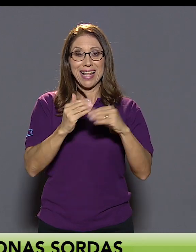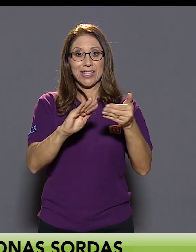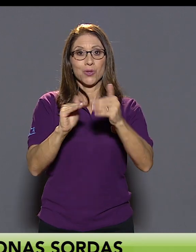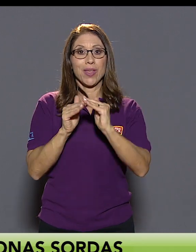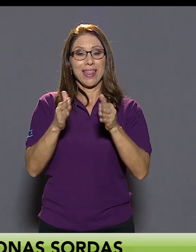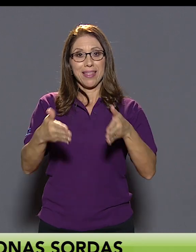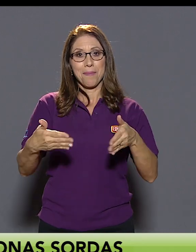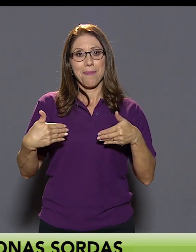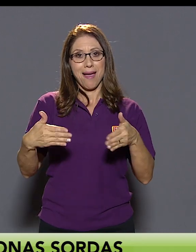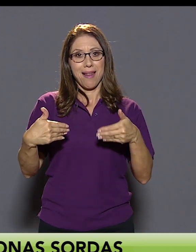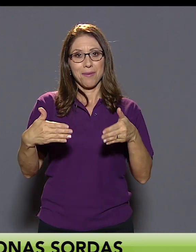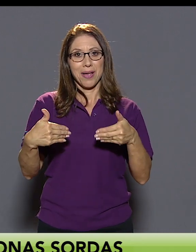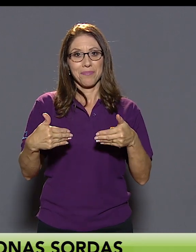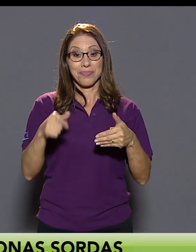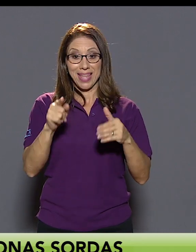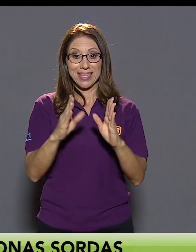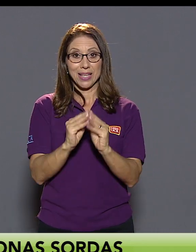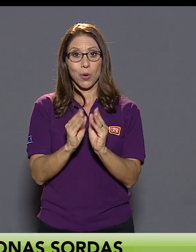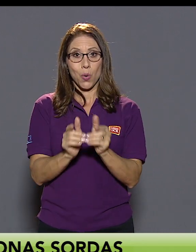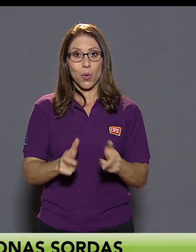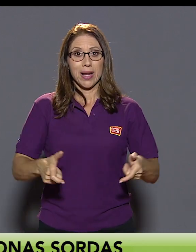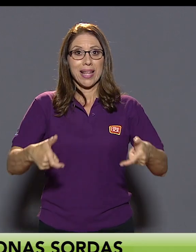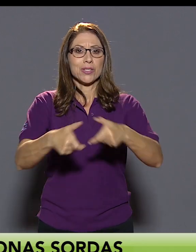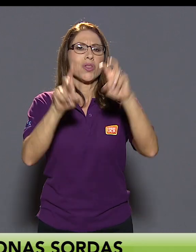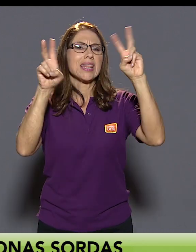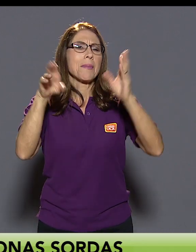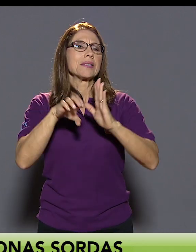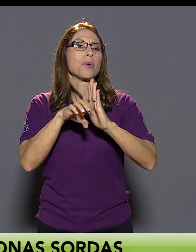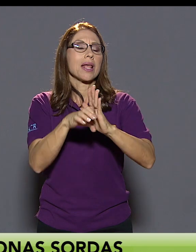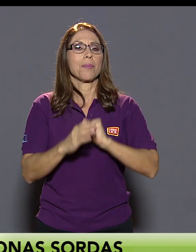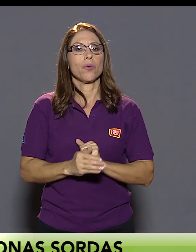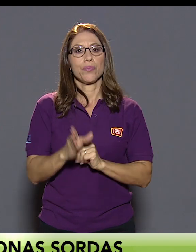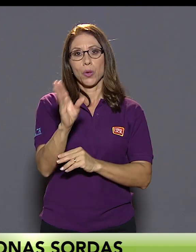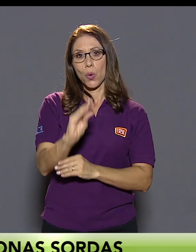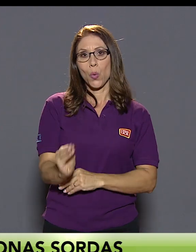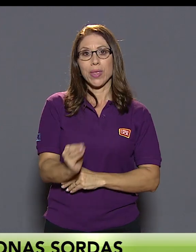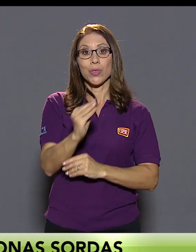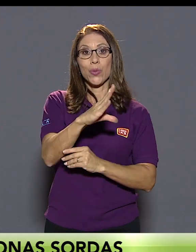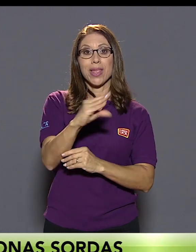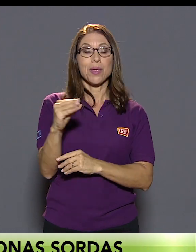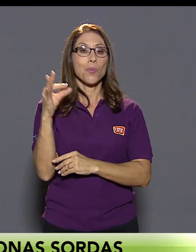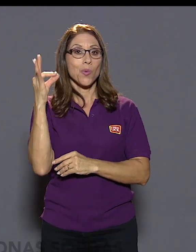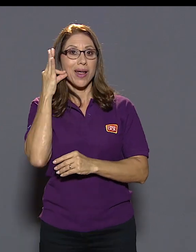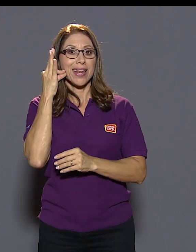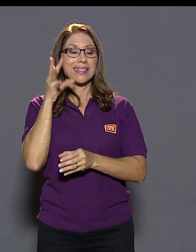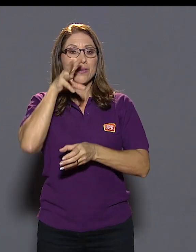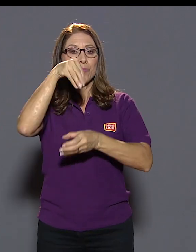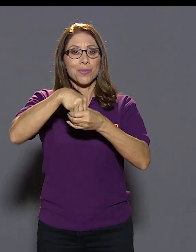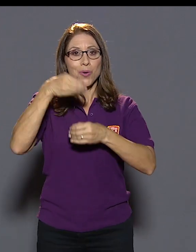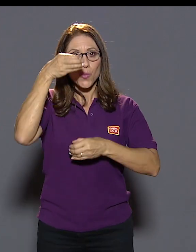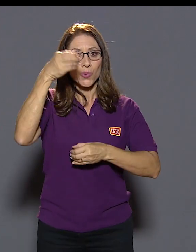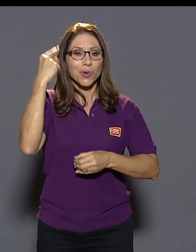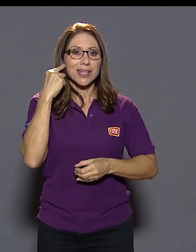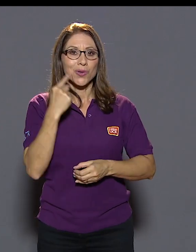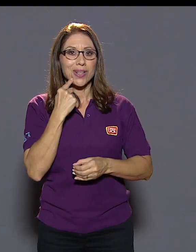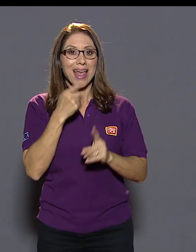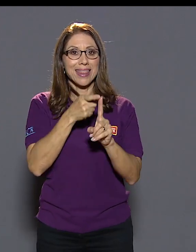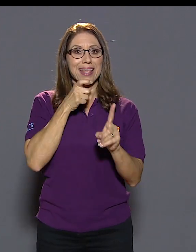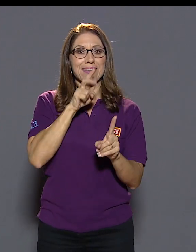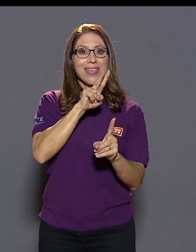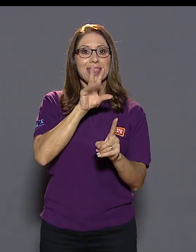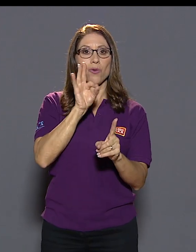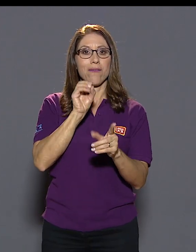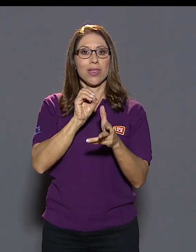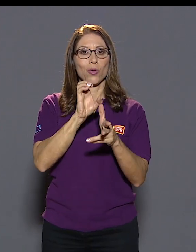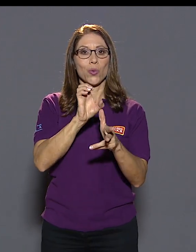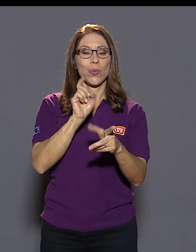Panamá. Este congreso tratará temas como la juventud y mujeres en la cultura sorda y será del 29 de octubre hasta el